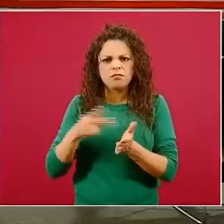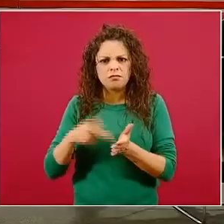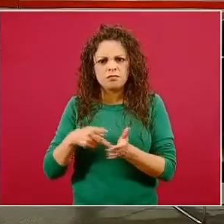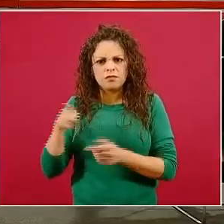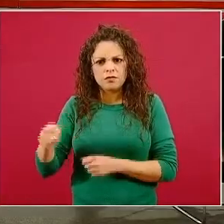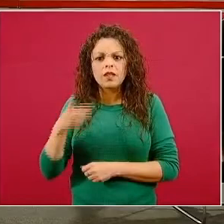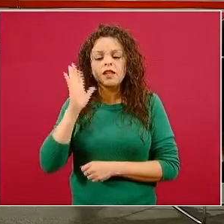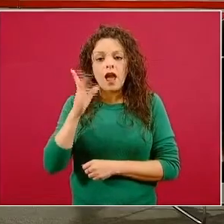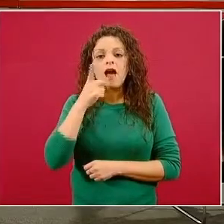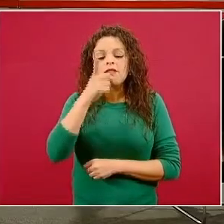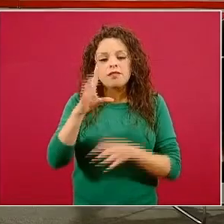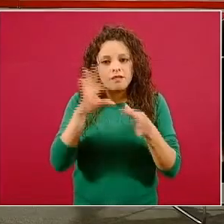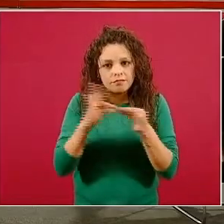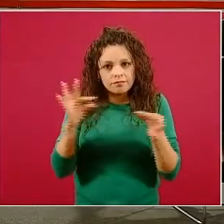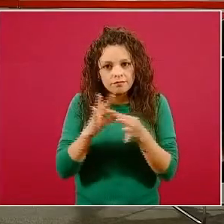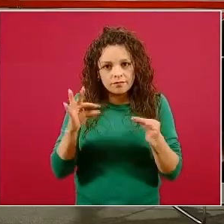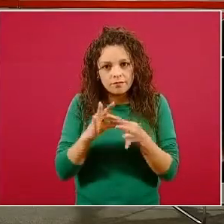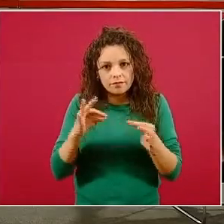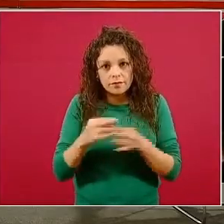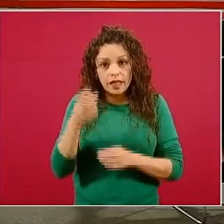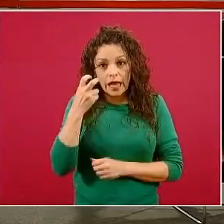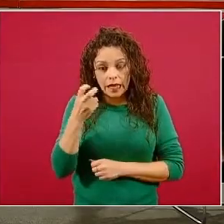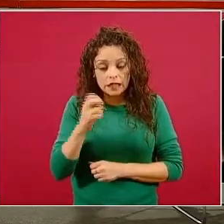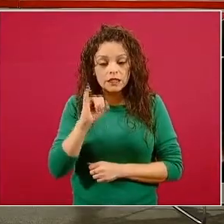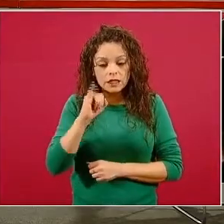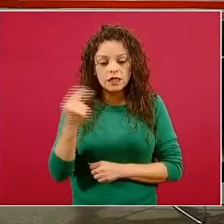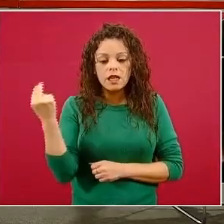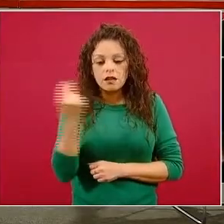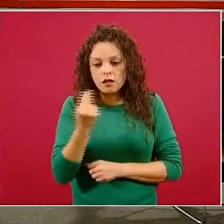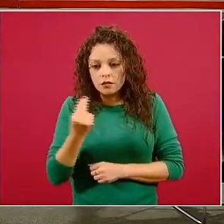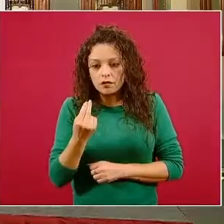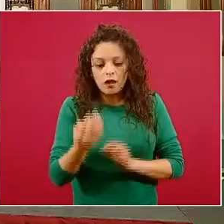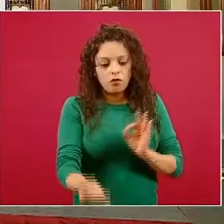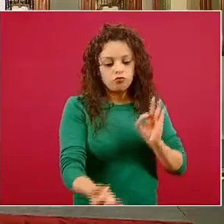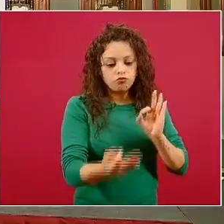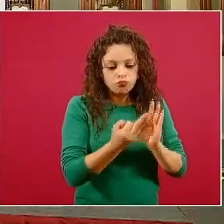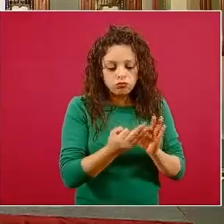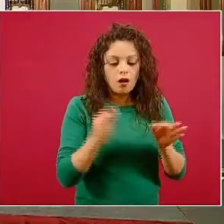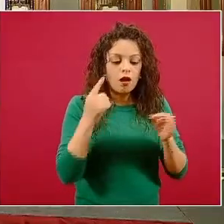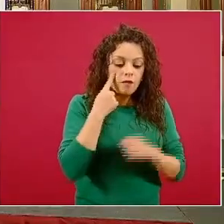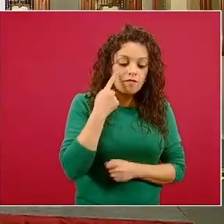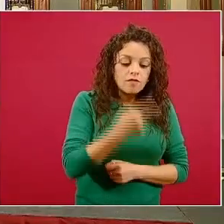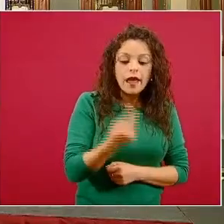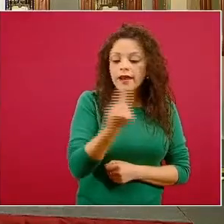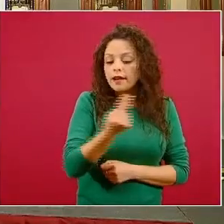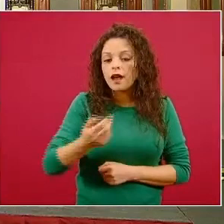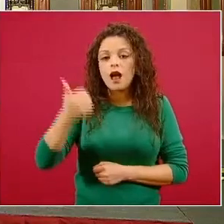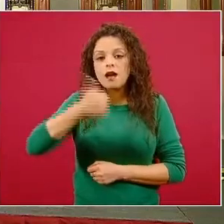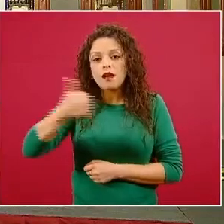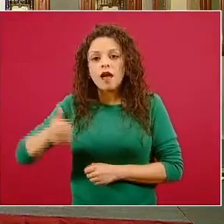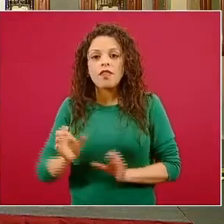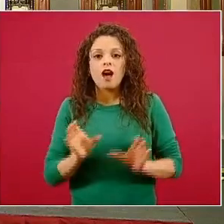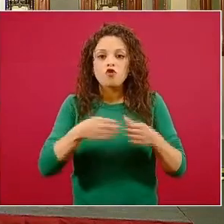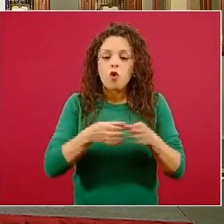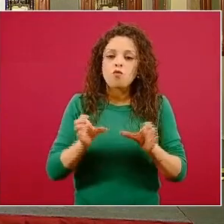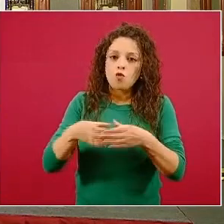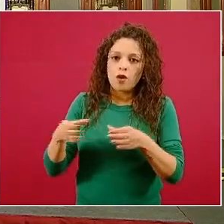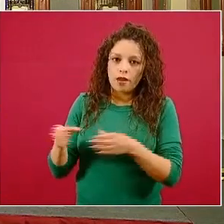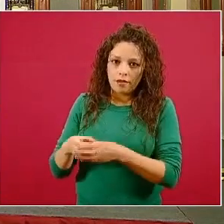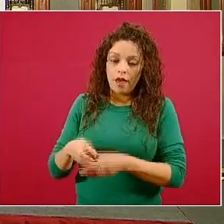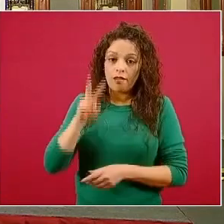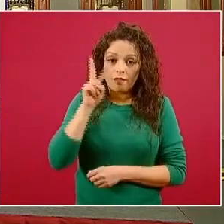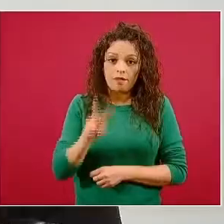esta visión, ¿no? El cómo sí acercarse a la comunidad, y cuando hemos tenido el honor de acompañar a